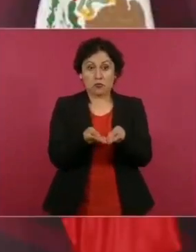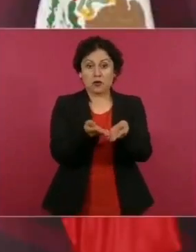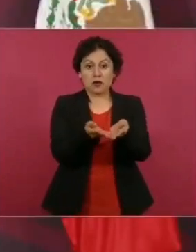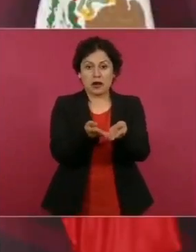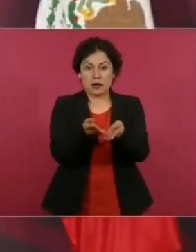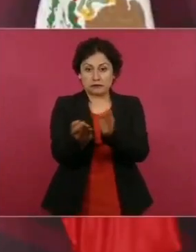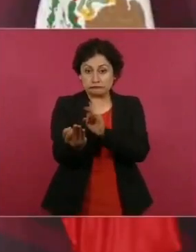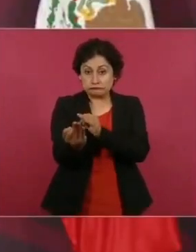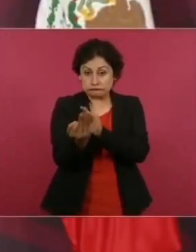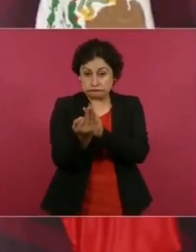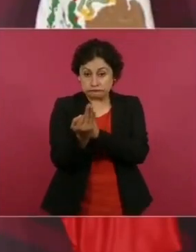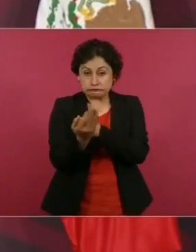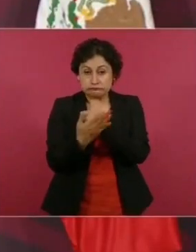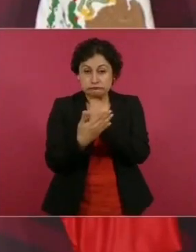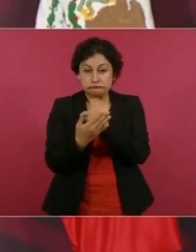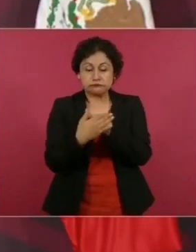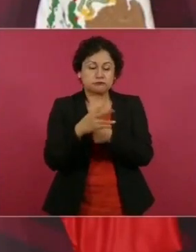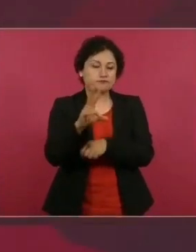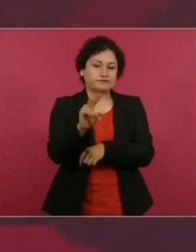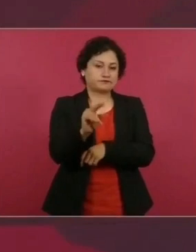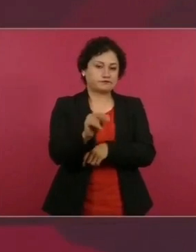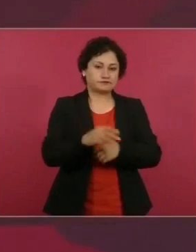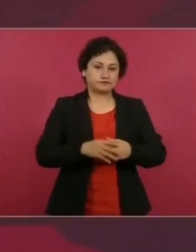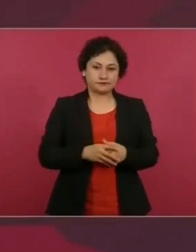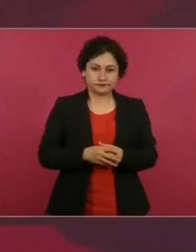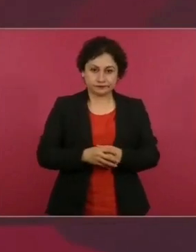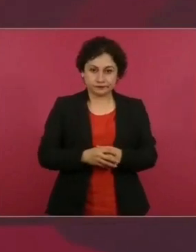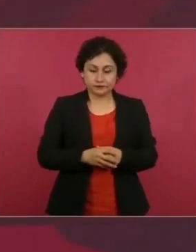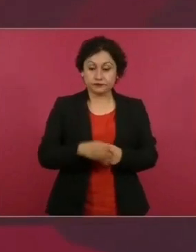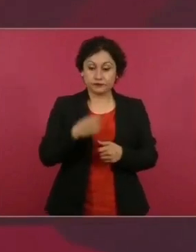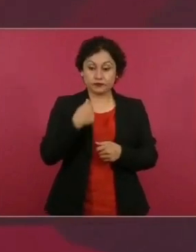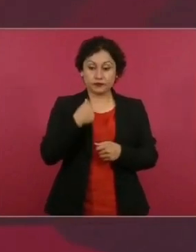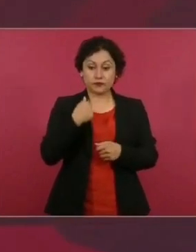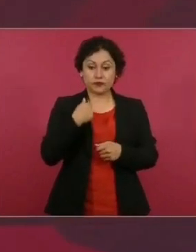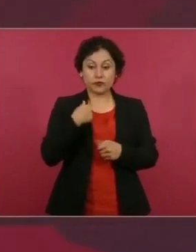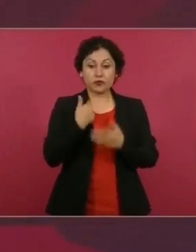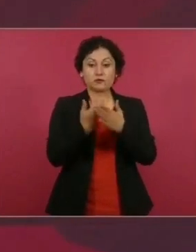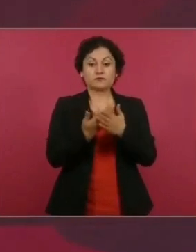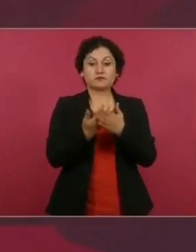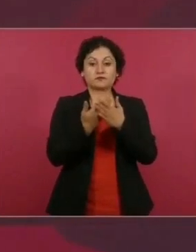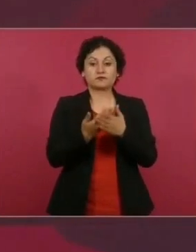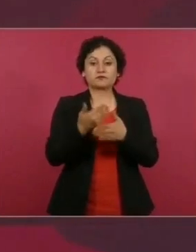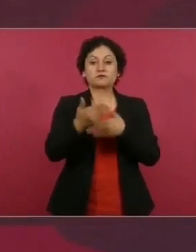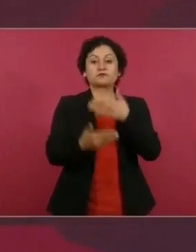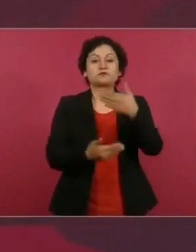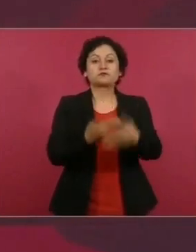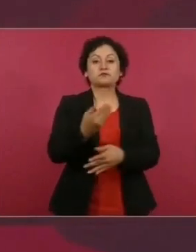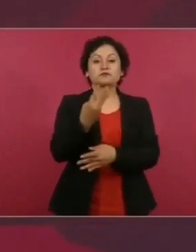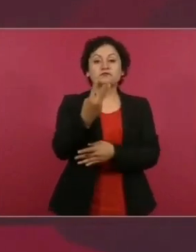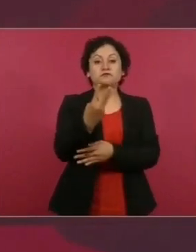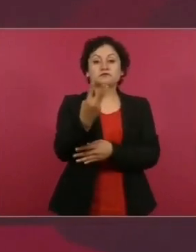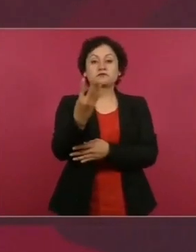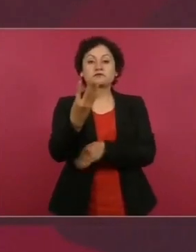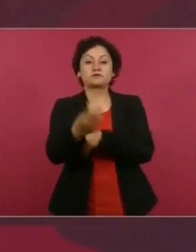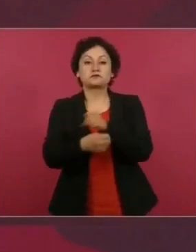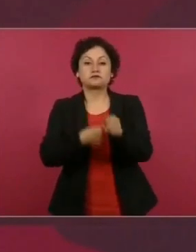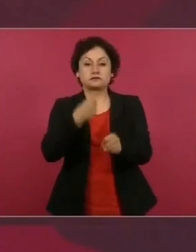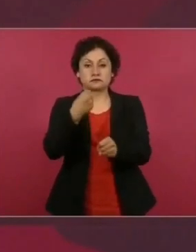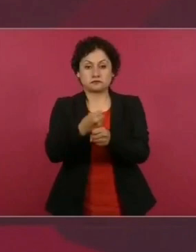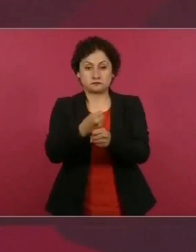pronto, voy a publicar a los 3 años, 4 años, después de haber